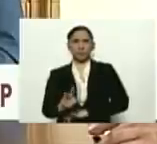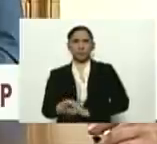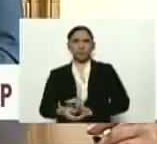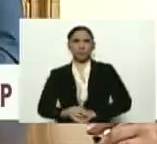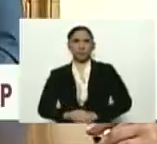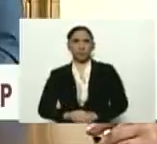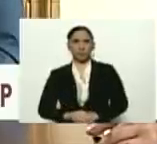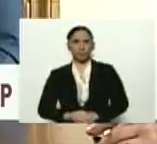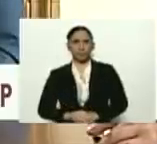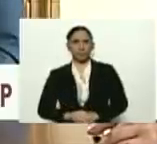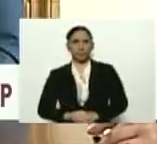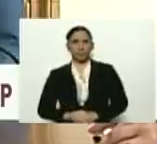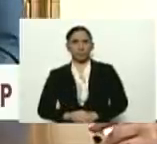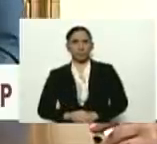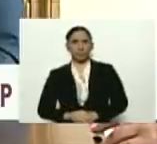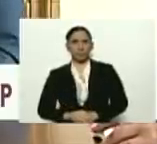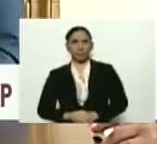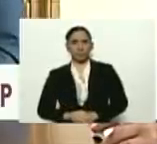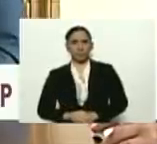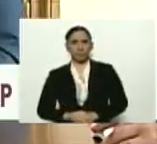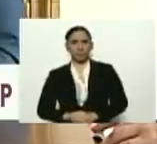tierras. Y